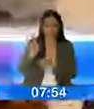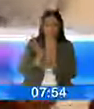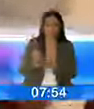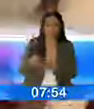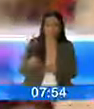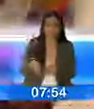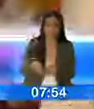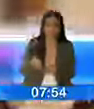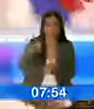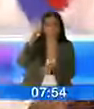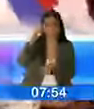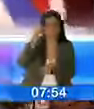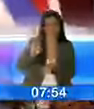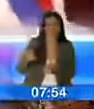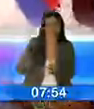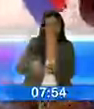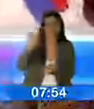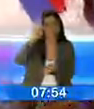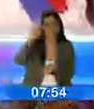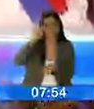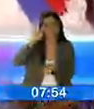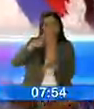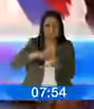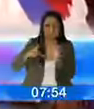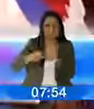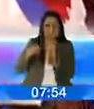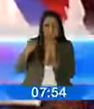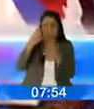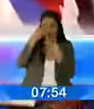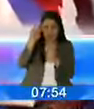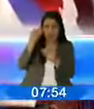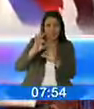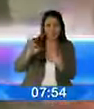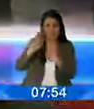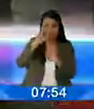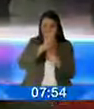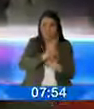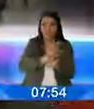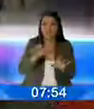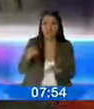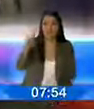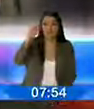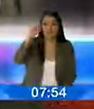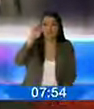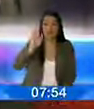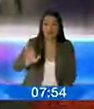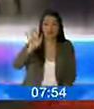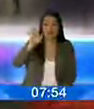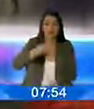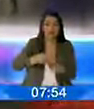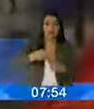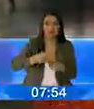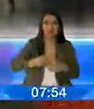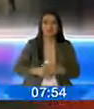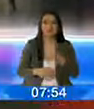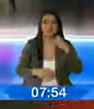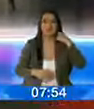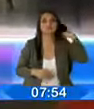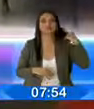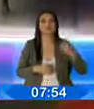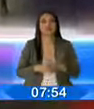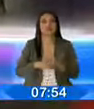la personificación del diablo para rebelarse al yugo español. En el ancasí significa